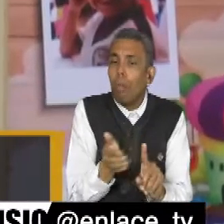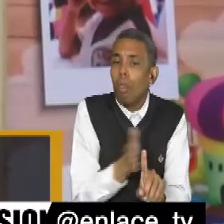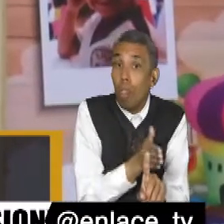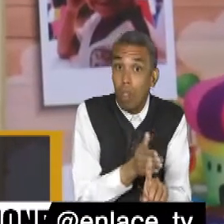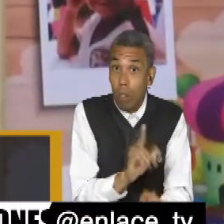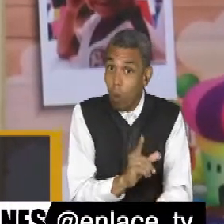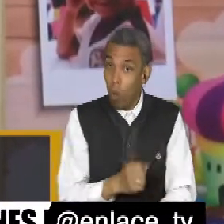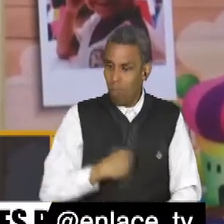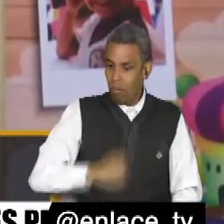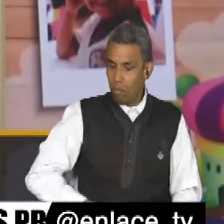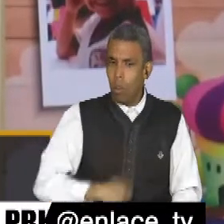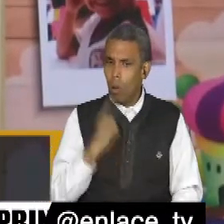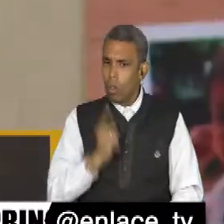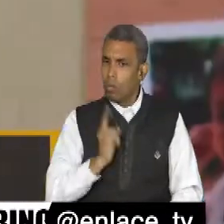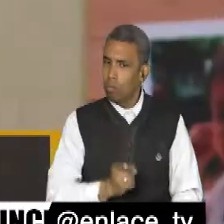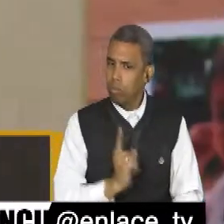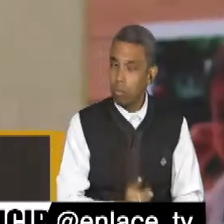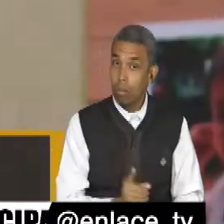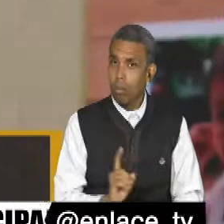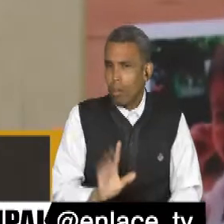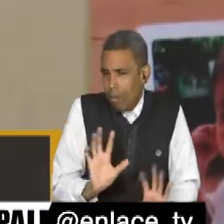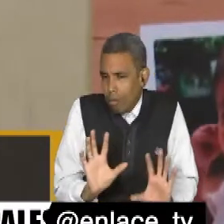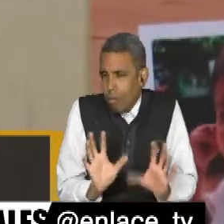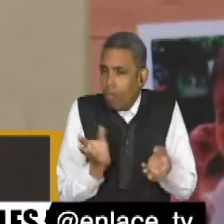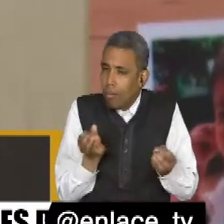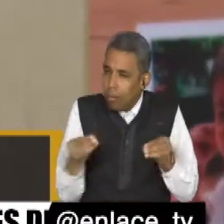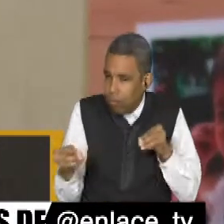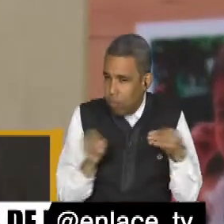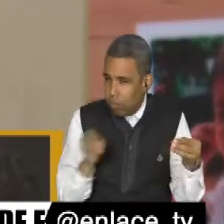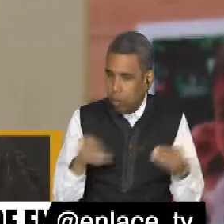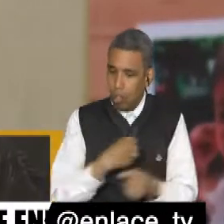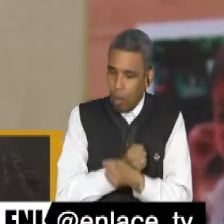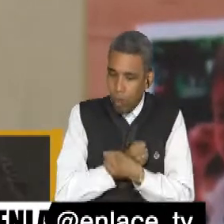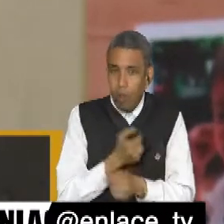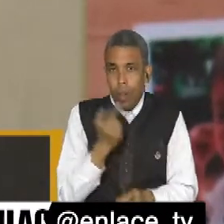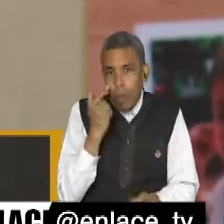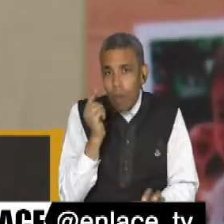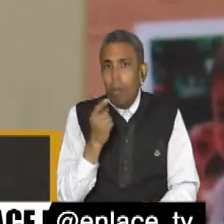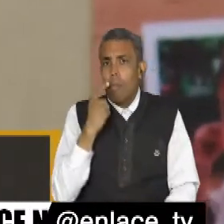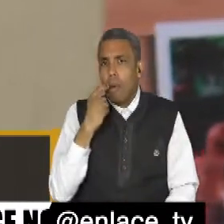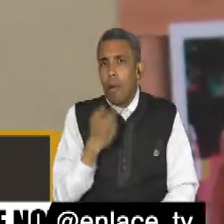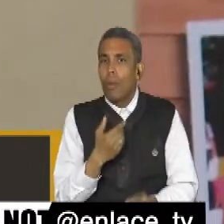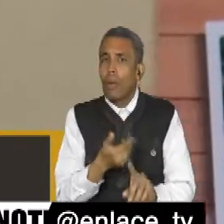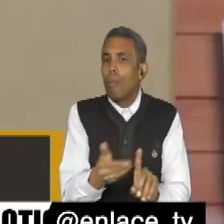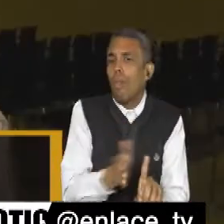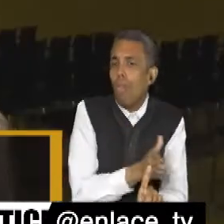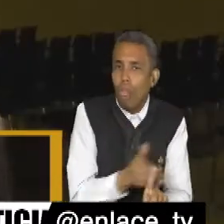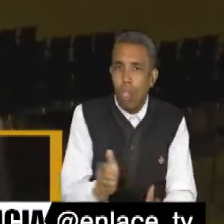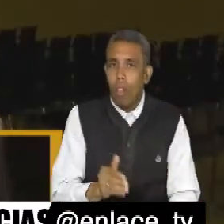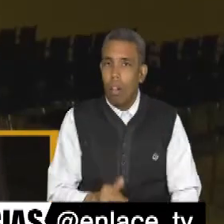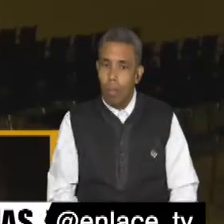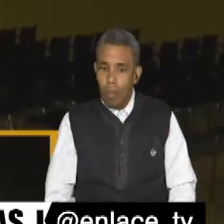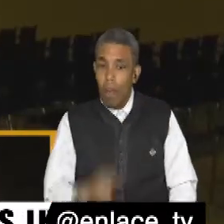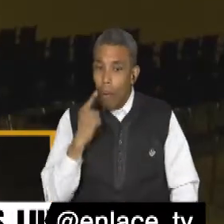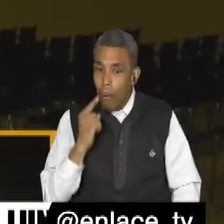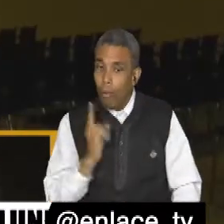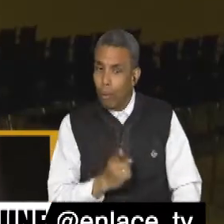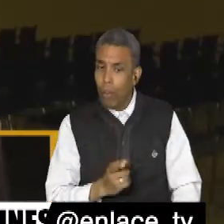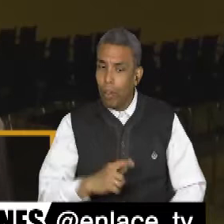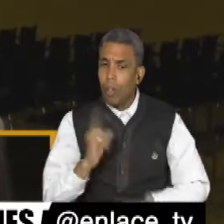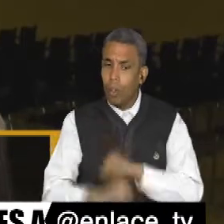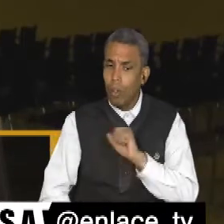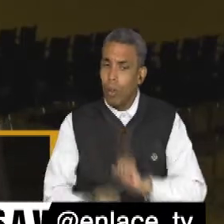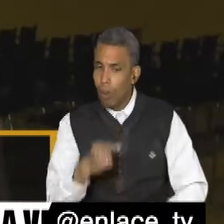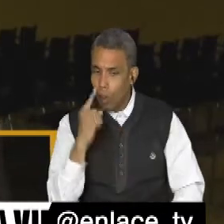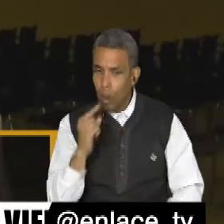algo estén listos para hacerlo, no que hablan y hablan y no hacen nada. Tenemos unos niños un poco sueltos,